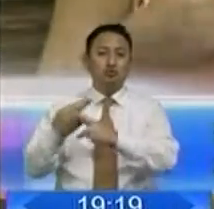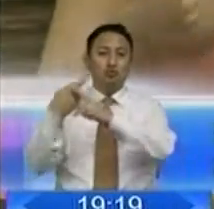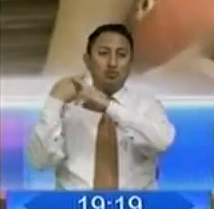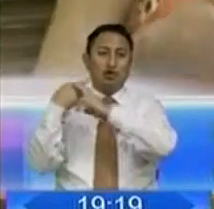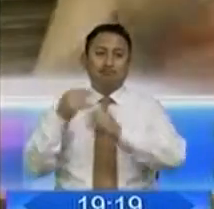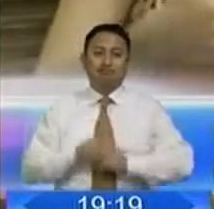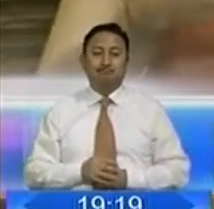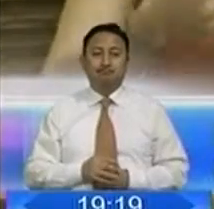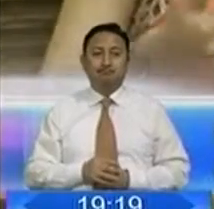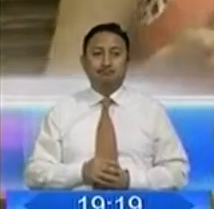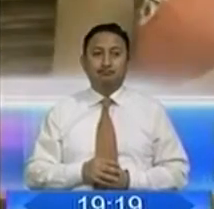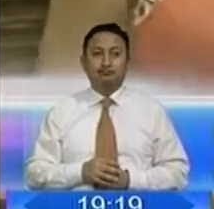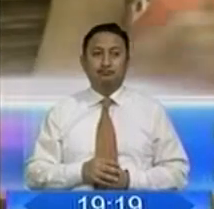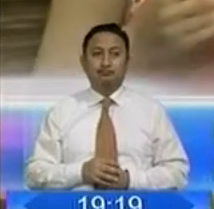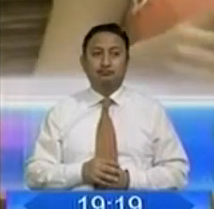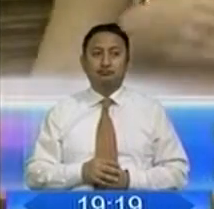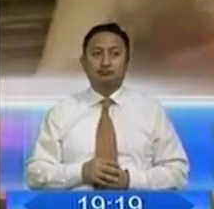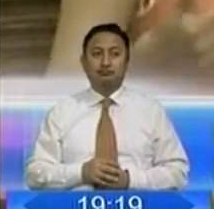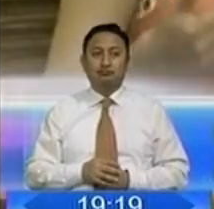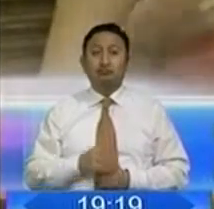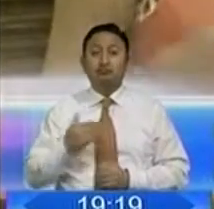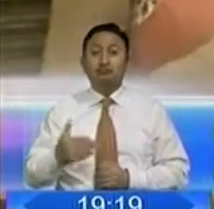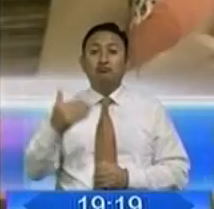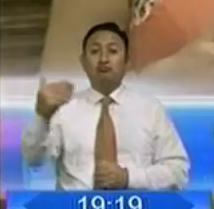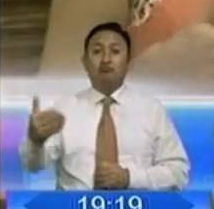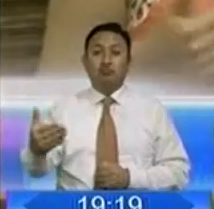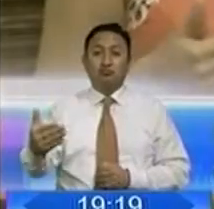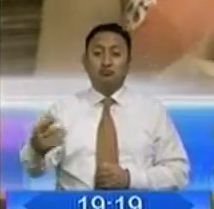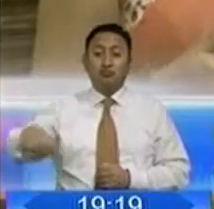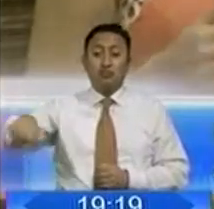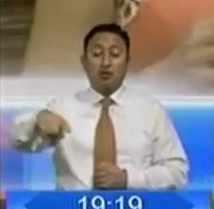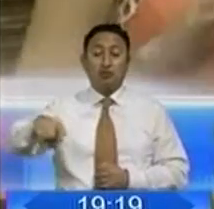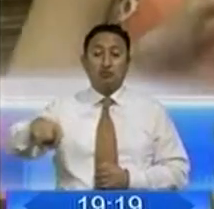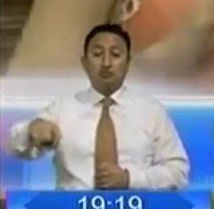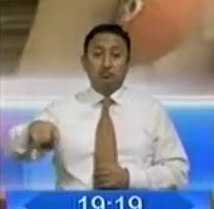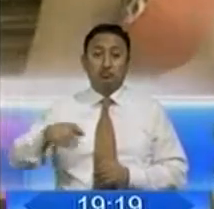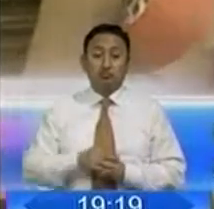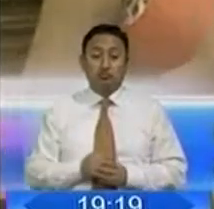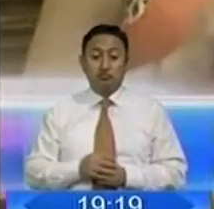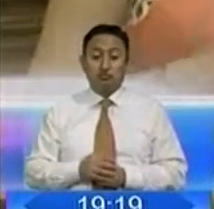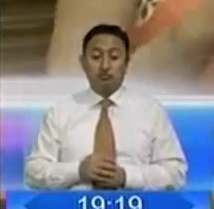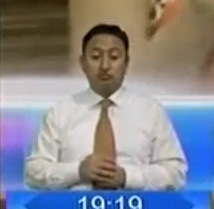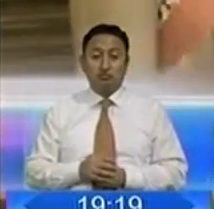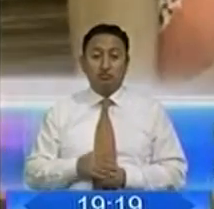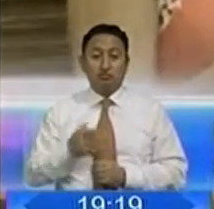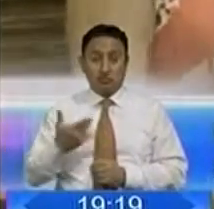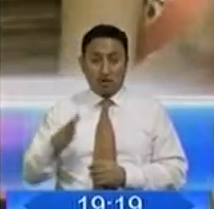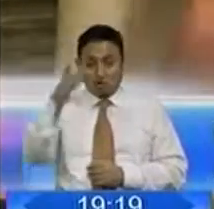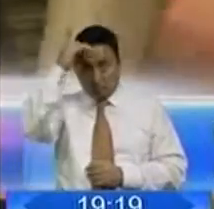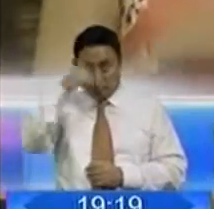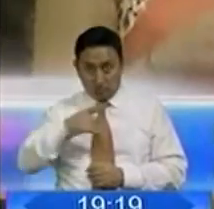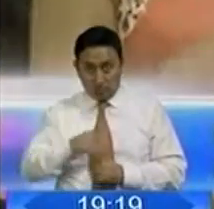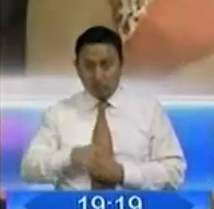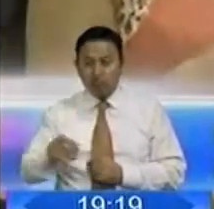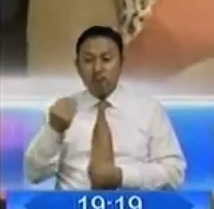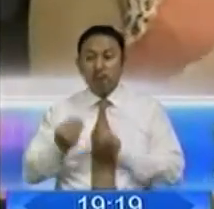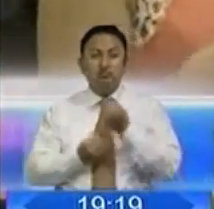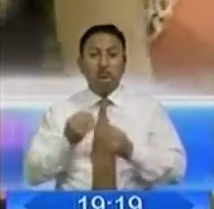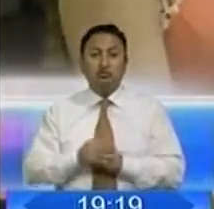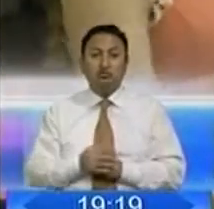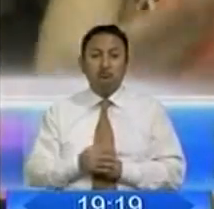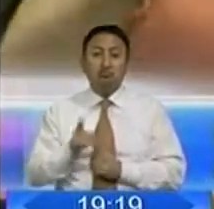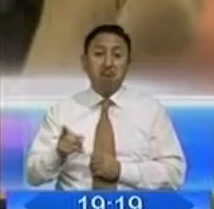que tuvieron los miembros del Consejo de Participación Ciudadana, más allá de que ellos también, al momento de emitir la resolución, lo único que hicieron